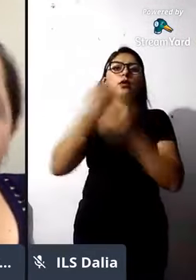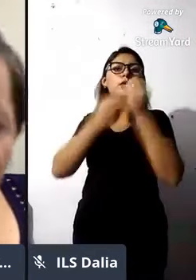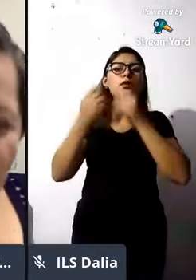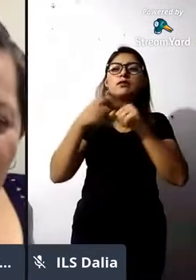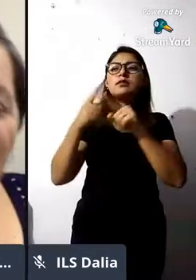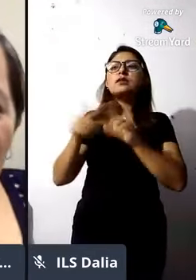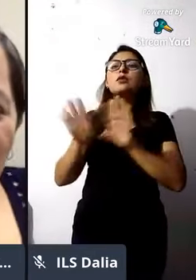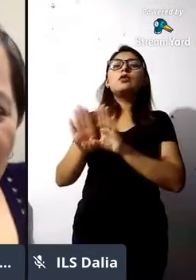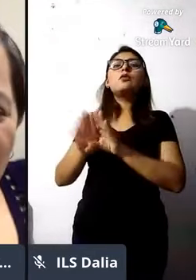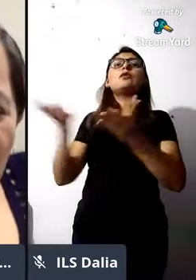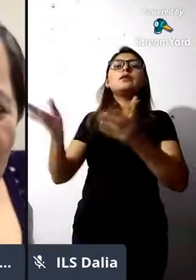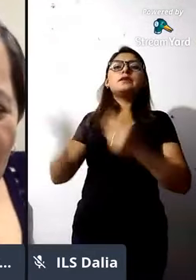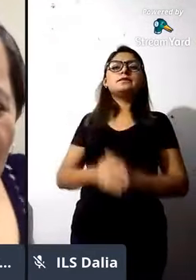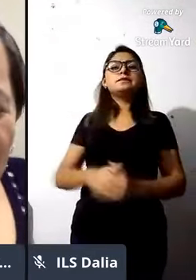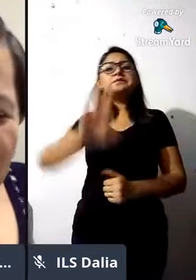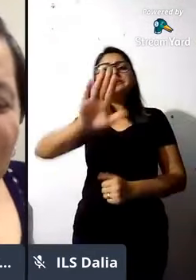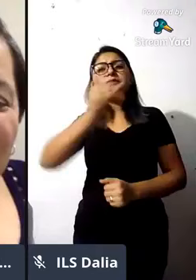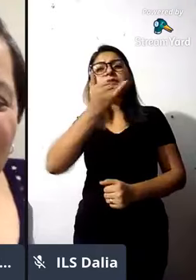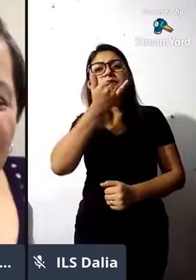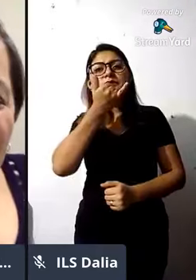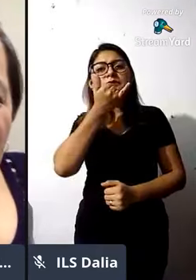Maestra, estoy aquí con una pregunta.